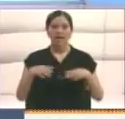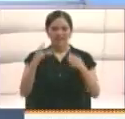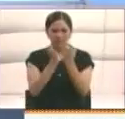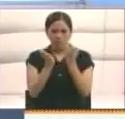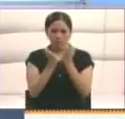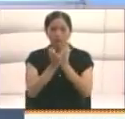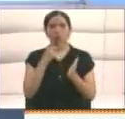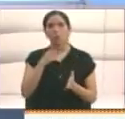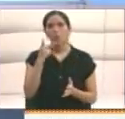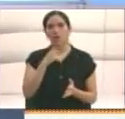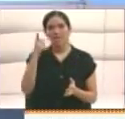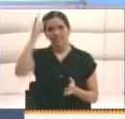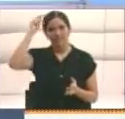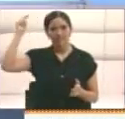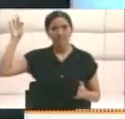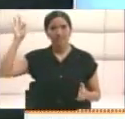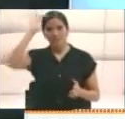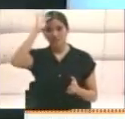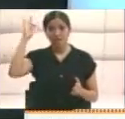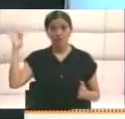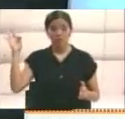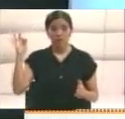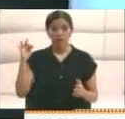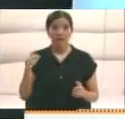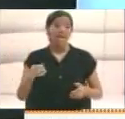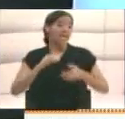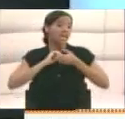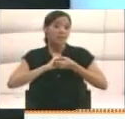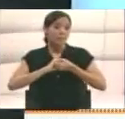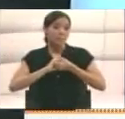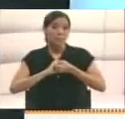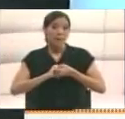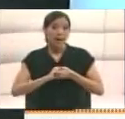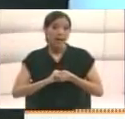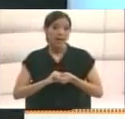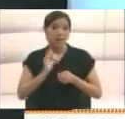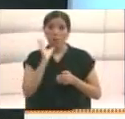decir que ninguno de los panas que estuvieron conmigo tienen casa propia, ¿oyeron? Todos viven alquilados.